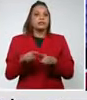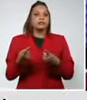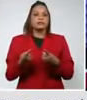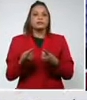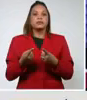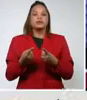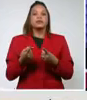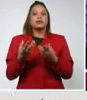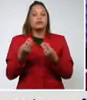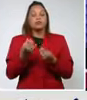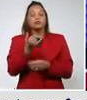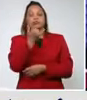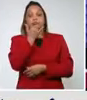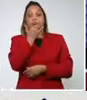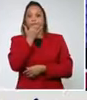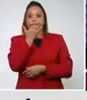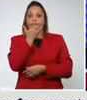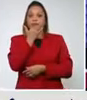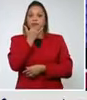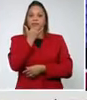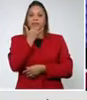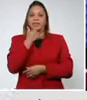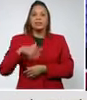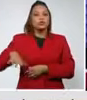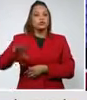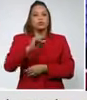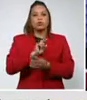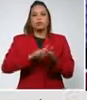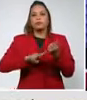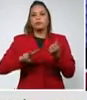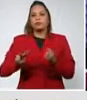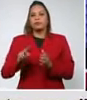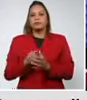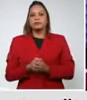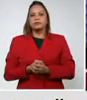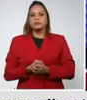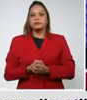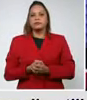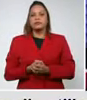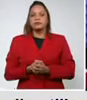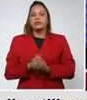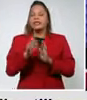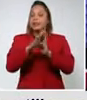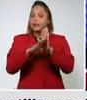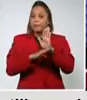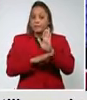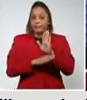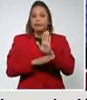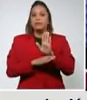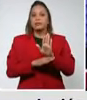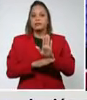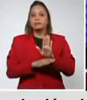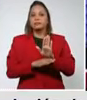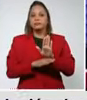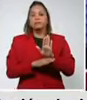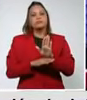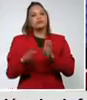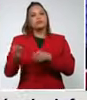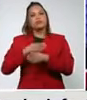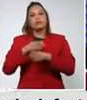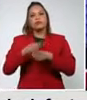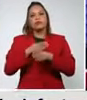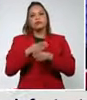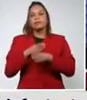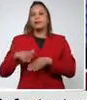mucho riesgo en todos los territorios y por lo tanto las medidas de protección son válidas para todos los